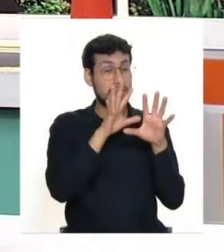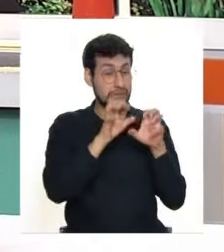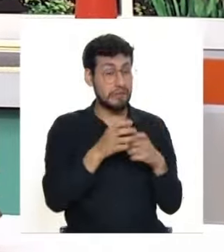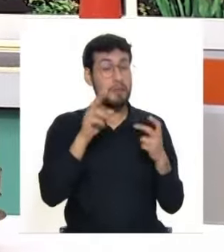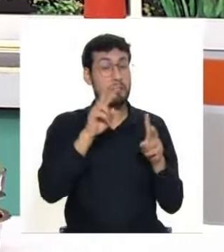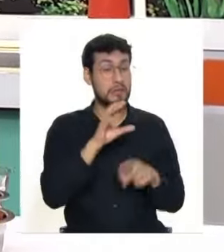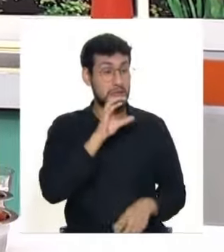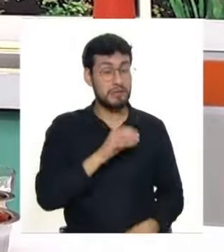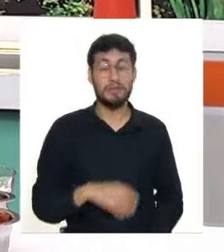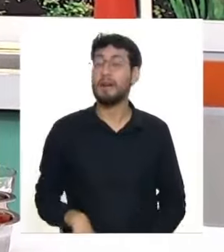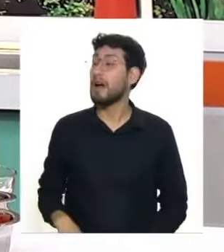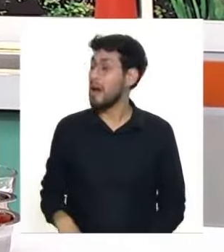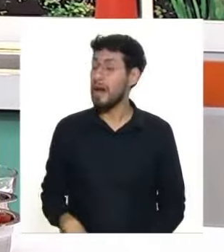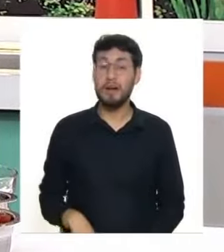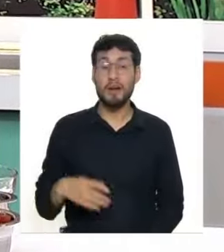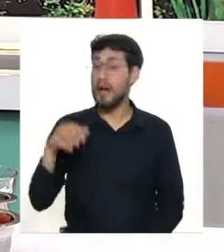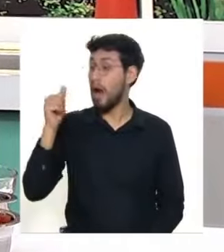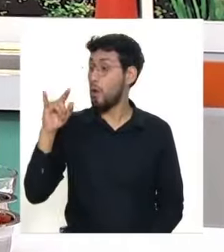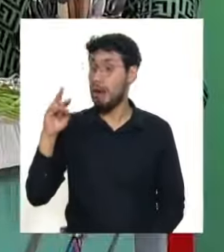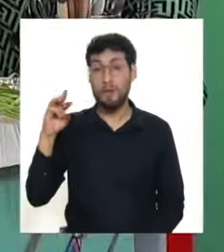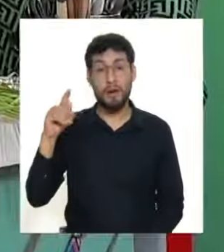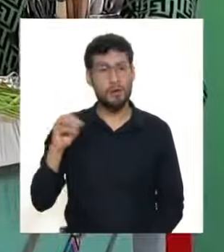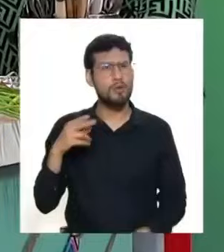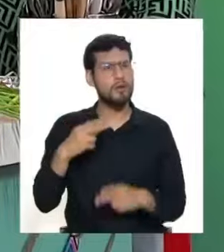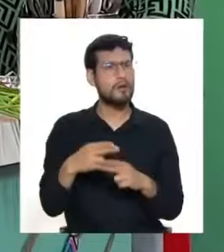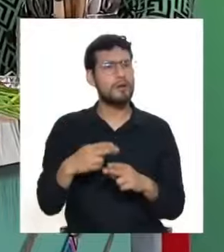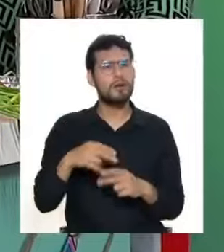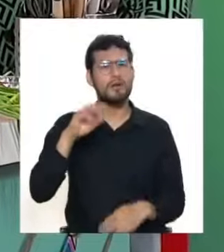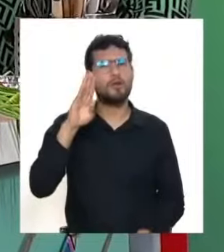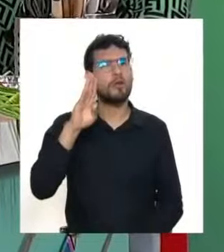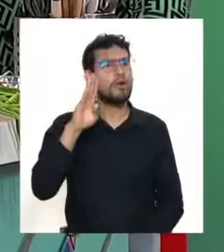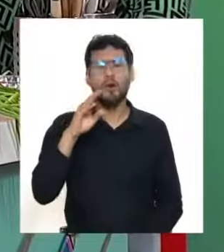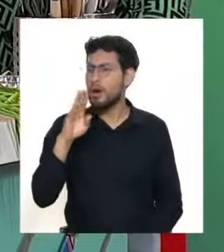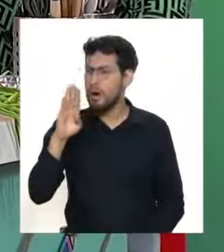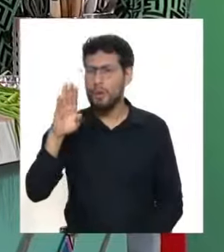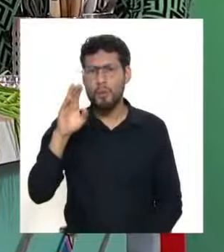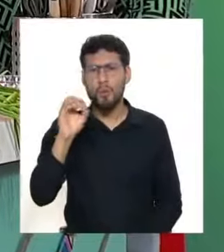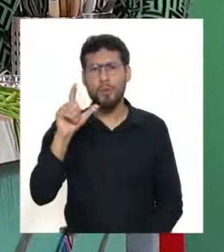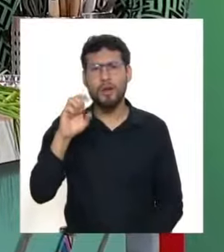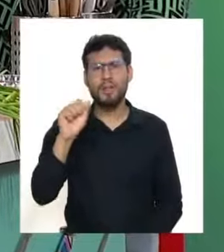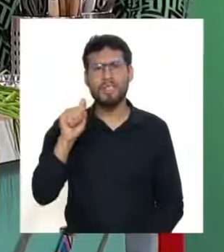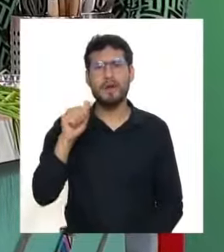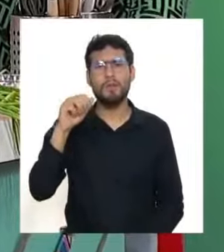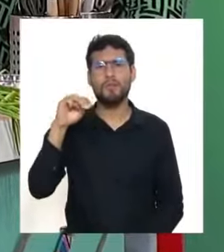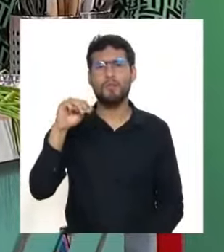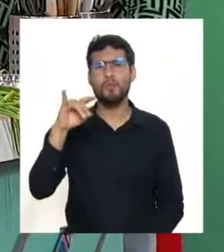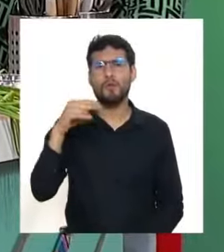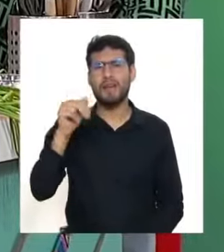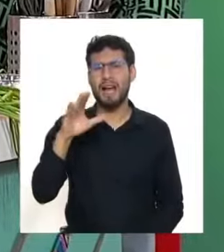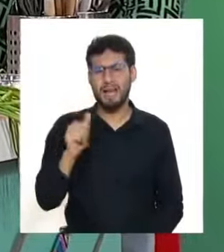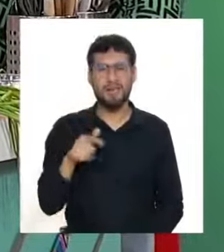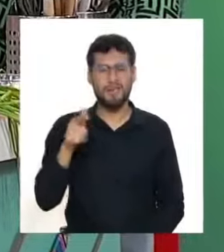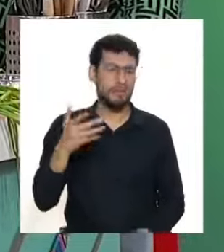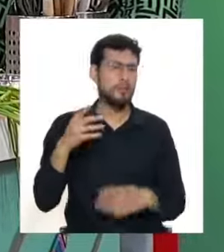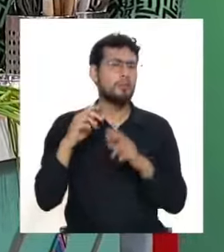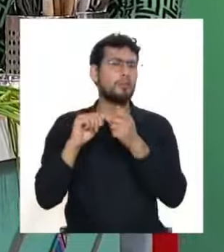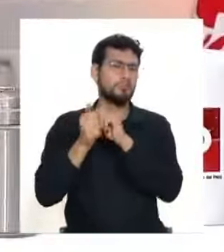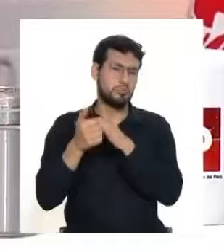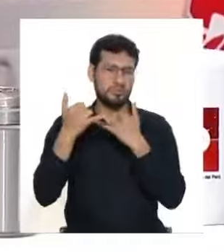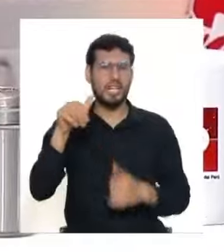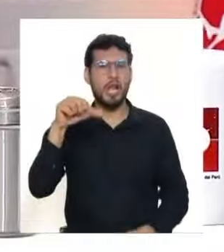vitamina C. El famoso aguaymanto en realidad se llama bolsa muyaca. ¿Cómo? Bolsa muyaca. Bolsa muyaca. Sí, era muyaca, pero ya le han